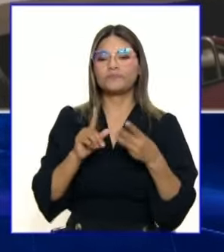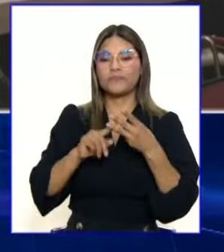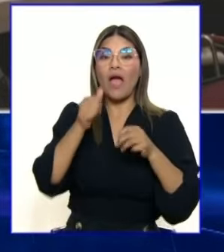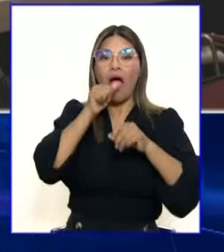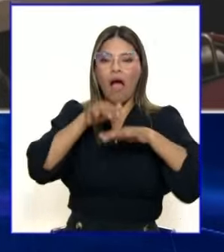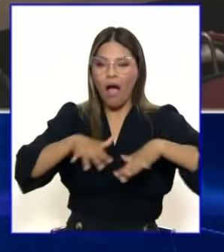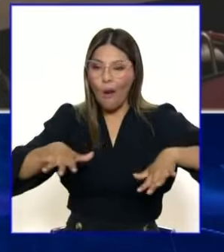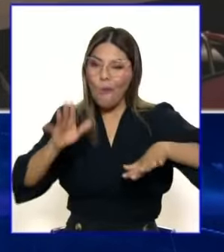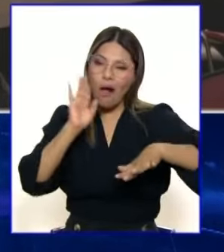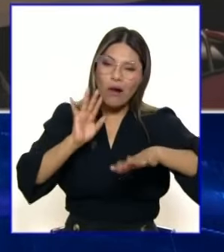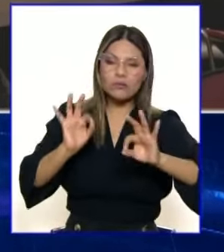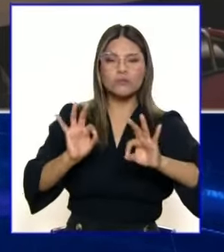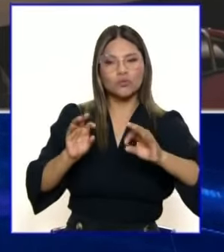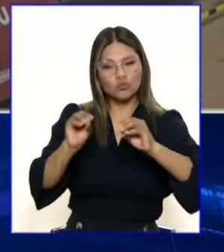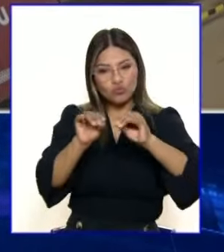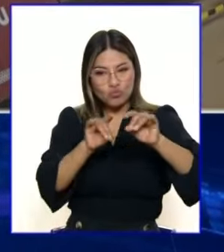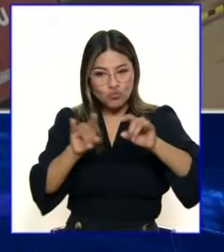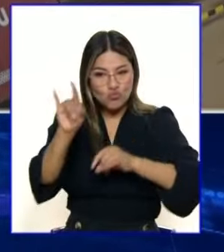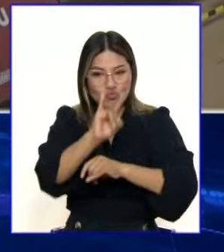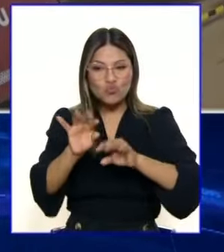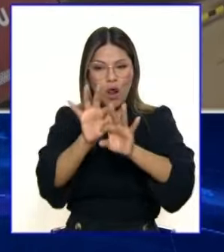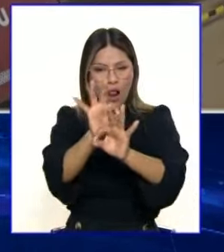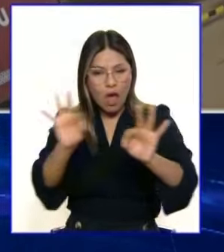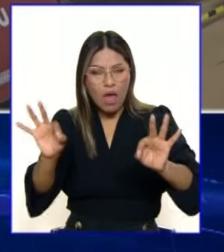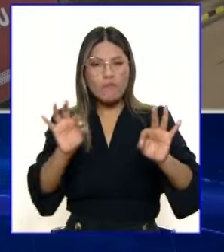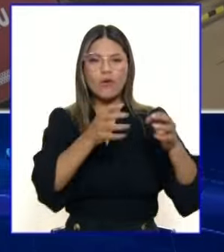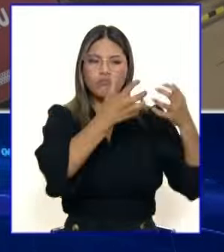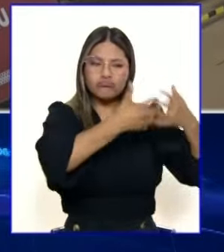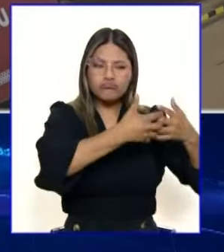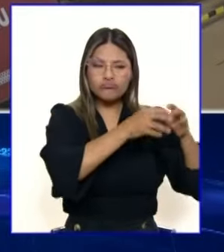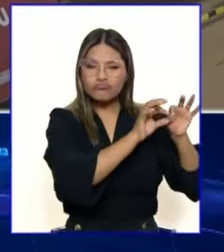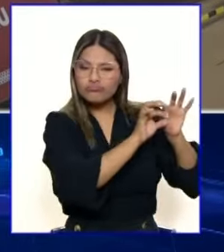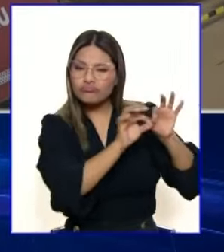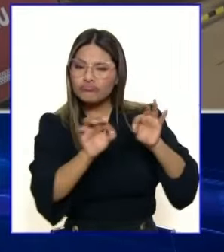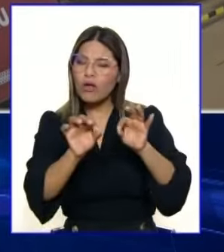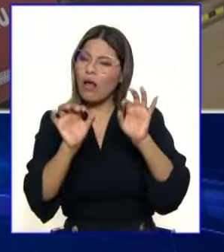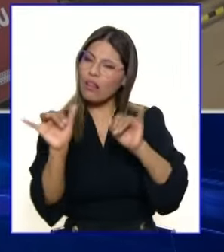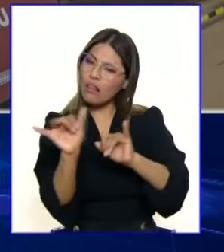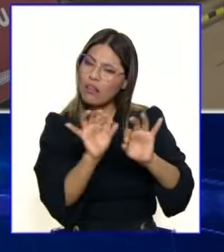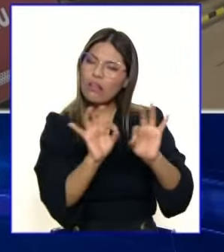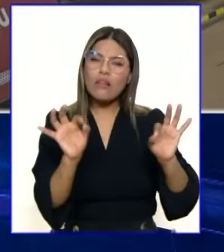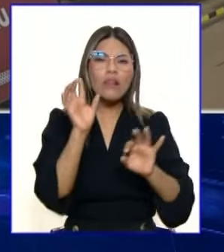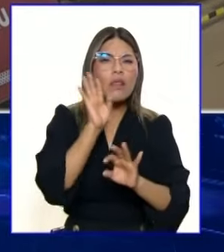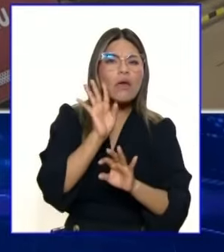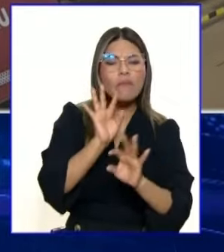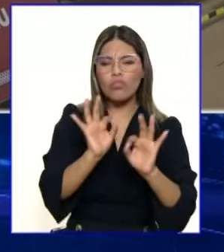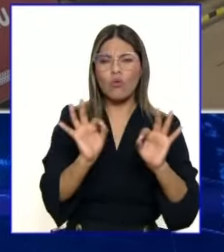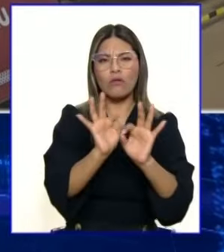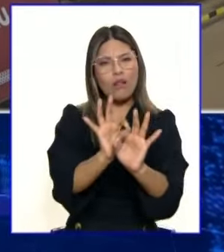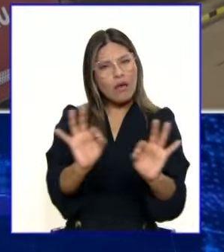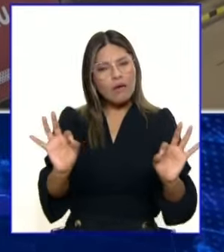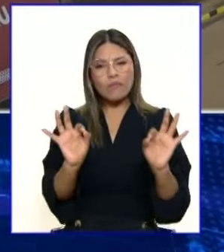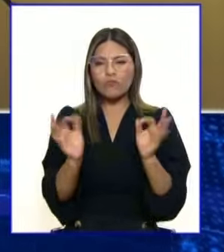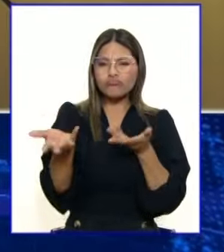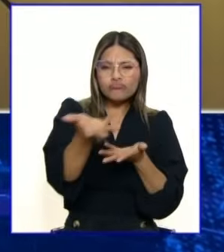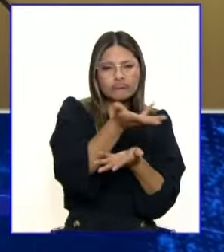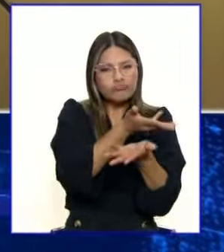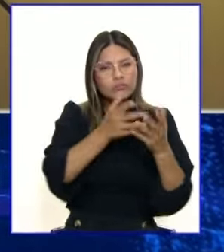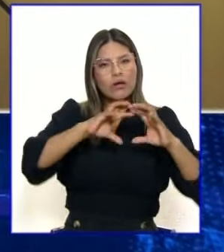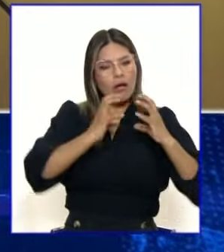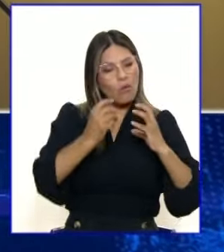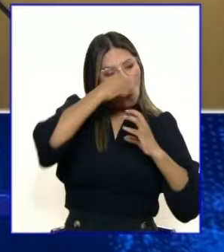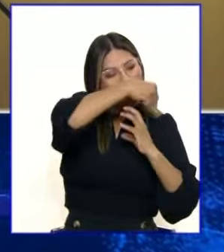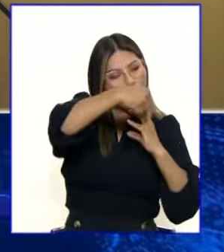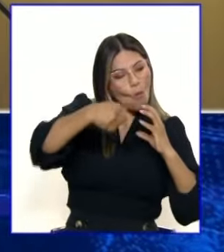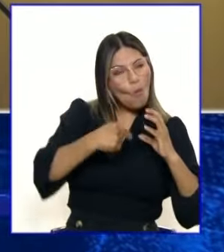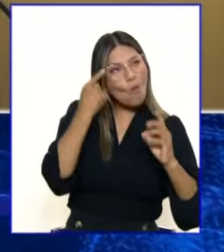de residuos, escorias. Hay toda una visión mucho más macro, más integrada de la sostenibilidad a lo que es el giro propio del